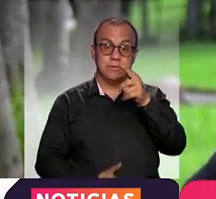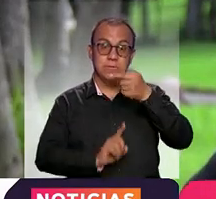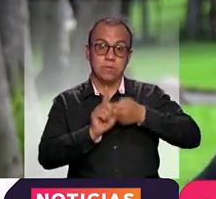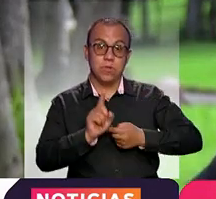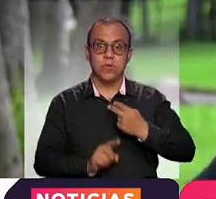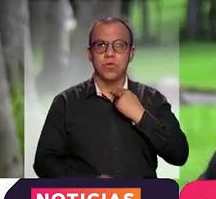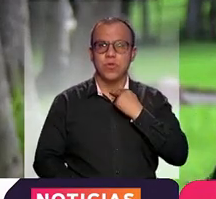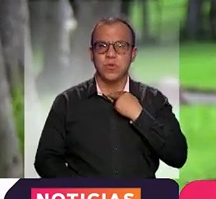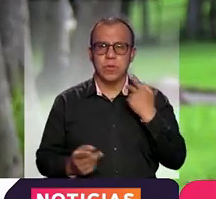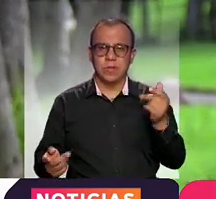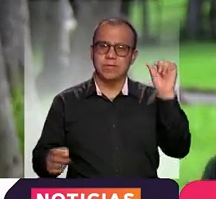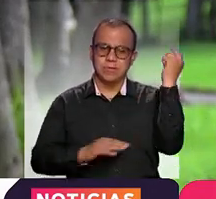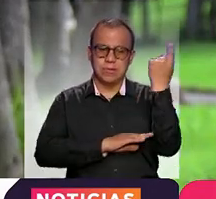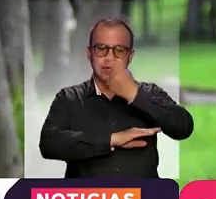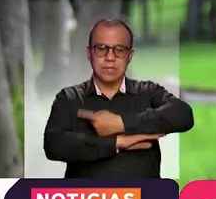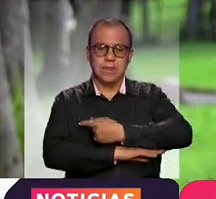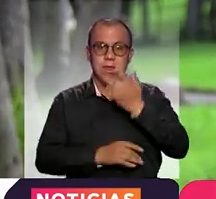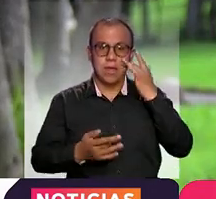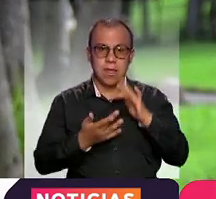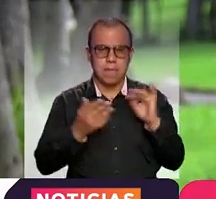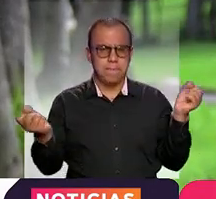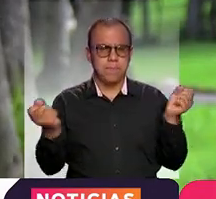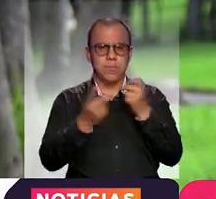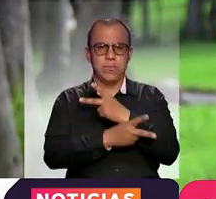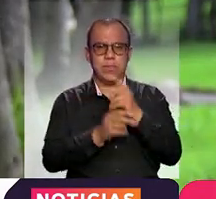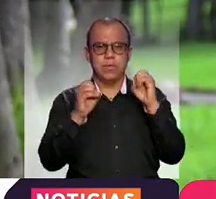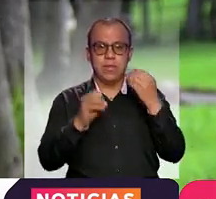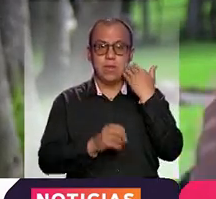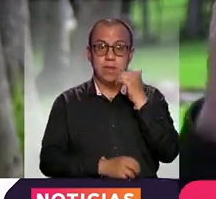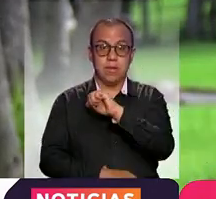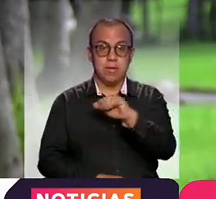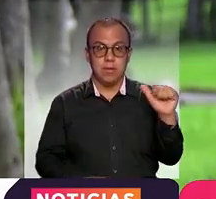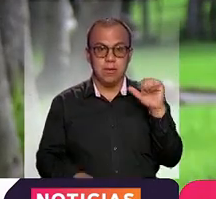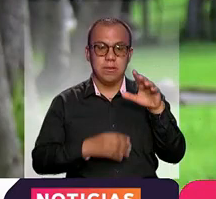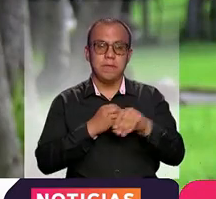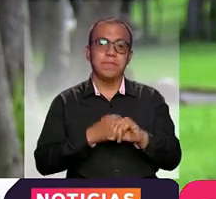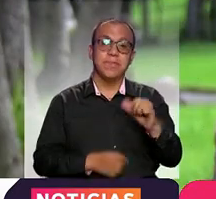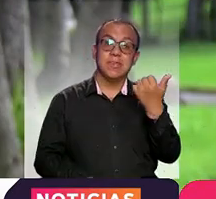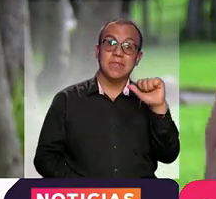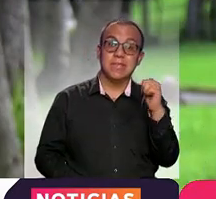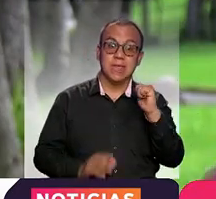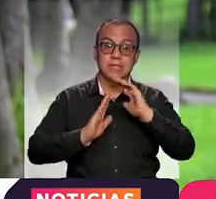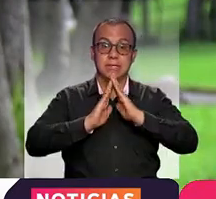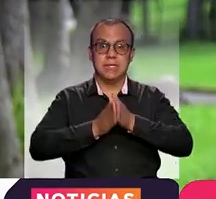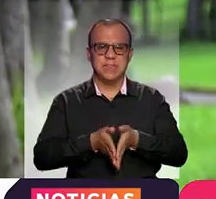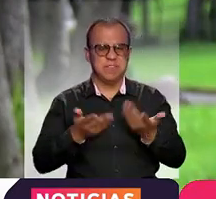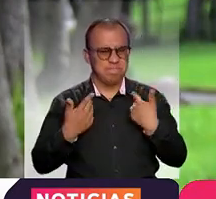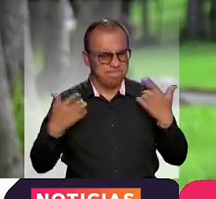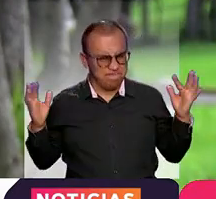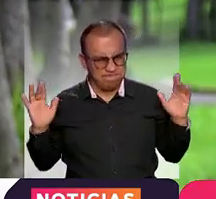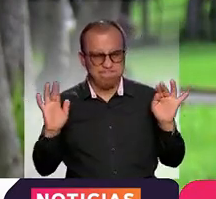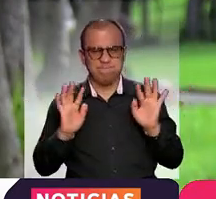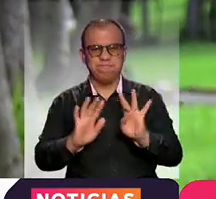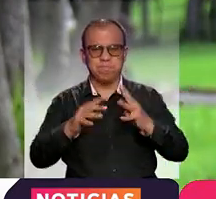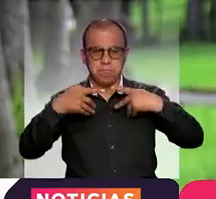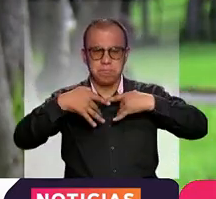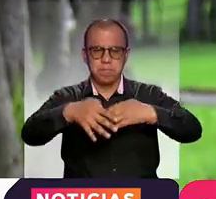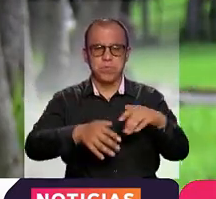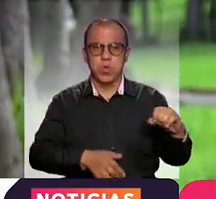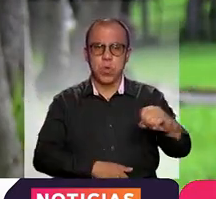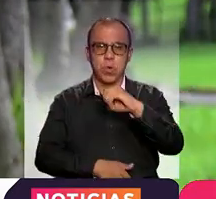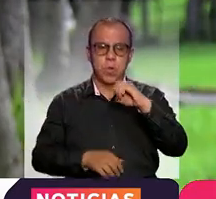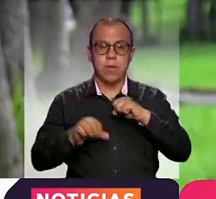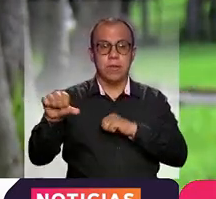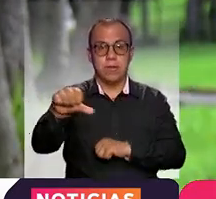a conmemorar el día de la no violencia contra la mujer. Y el 10 de diciembre saldremos todos y todas a